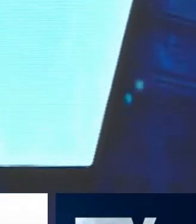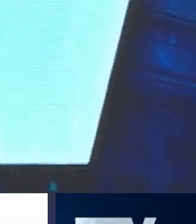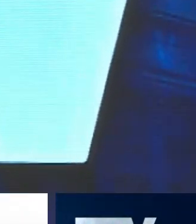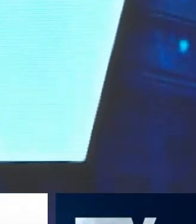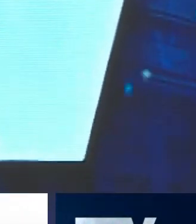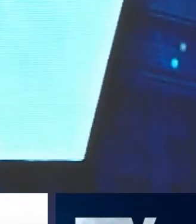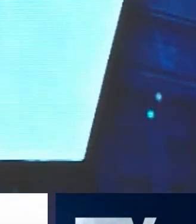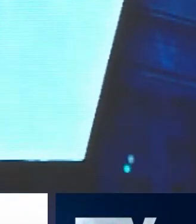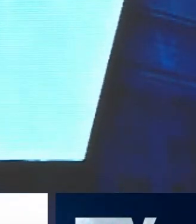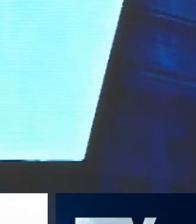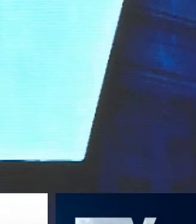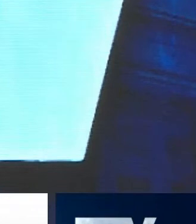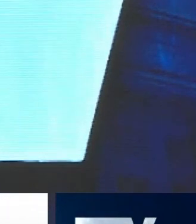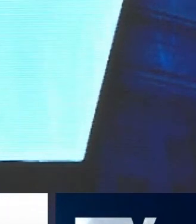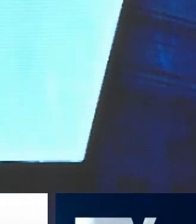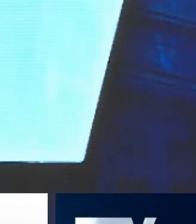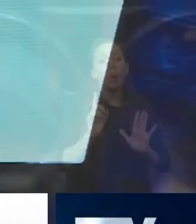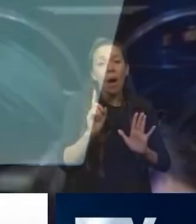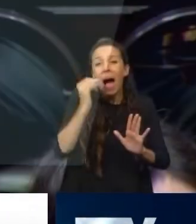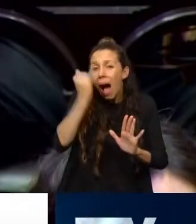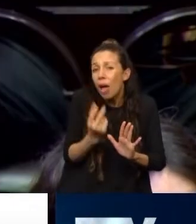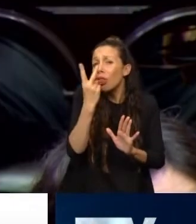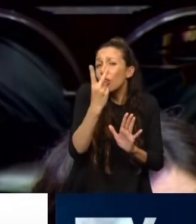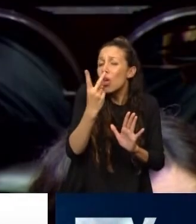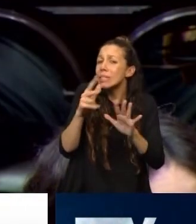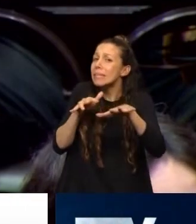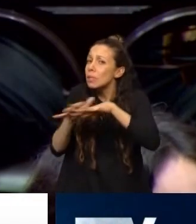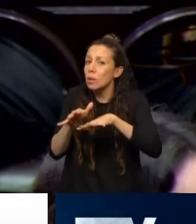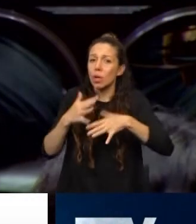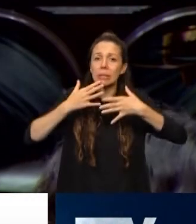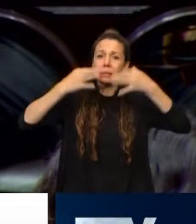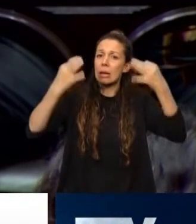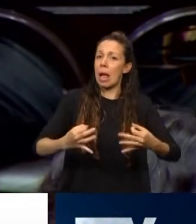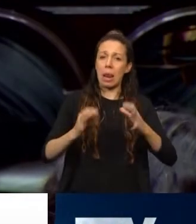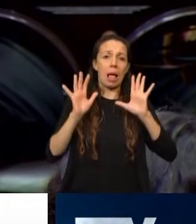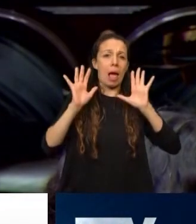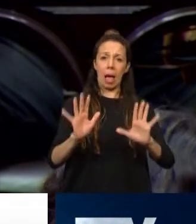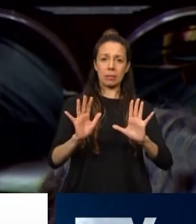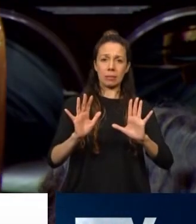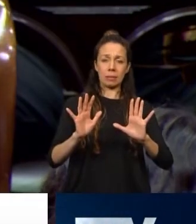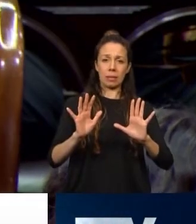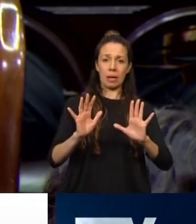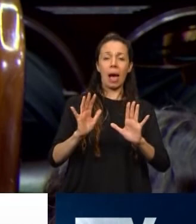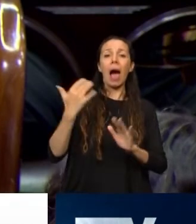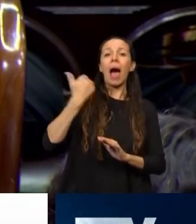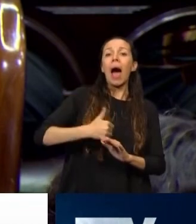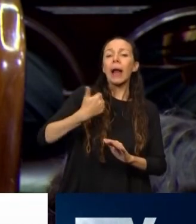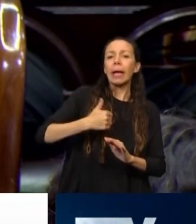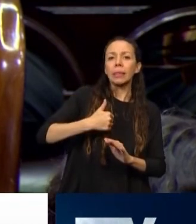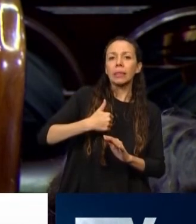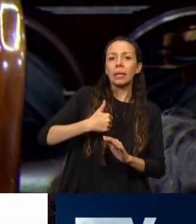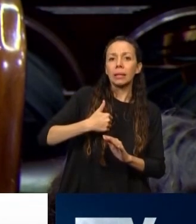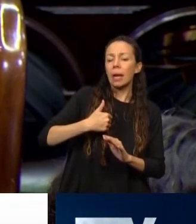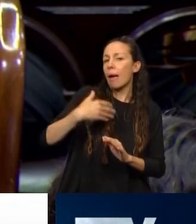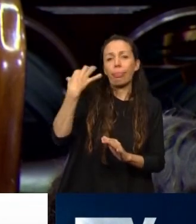dio ayer en el recinto. Lo vemos. No podemos obviar de la historia económica en la Argentina la decisión de cancelar